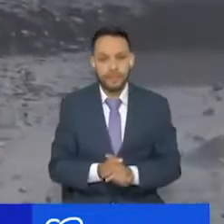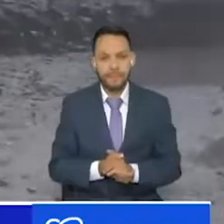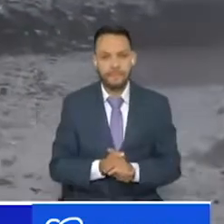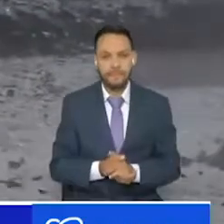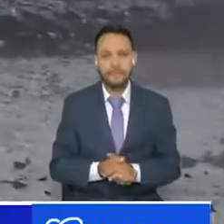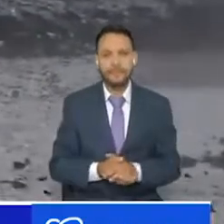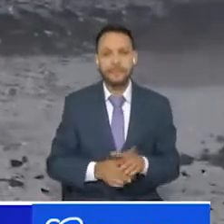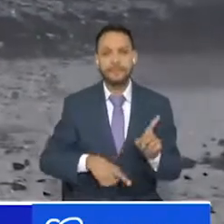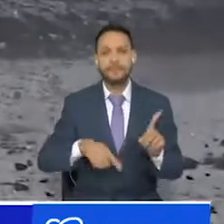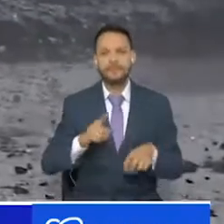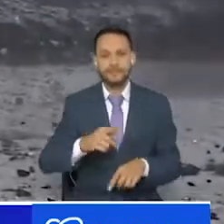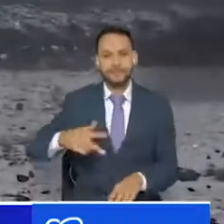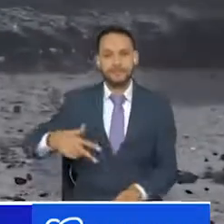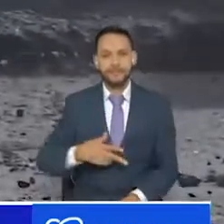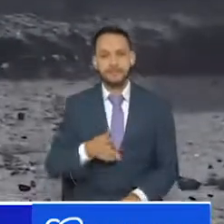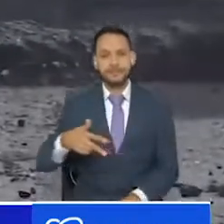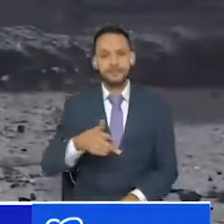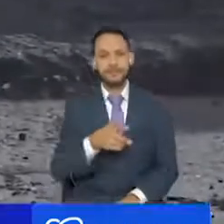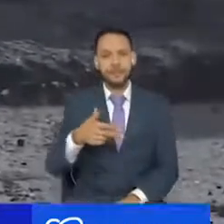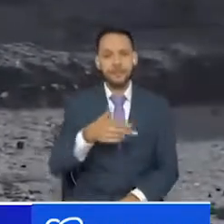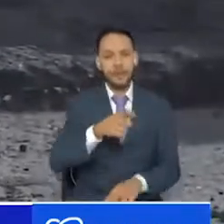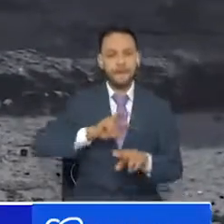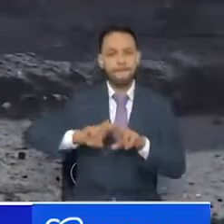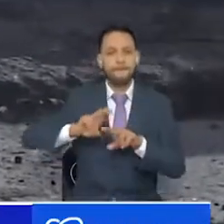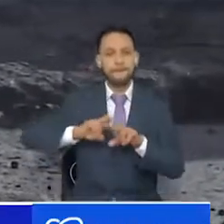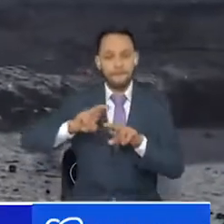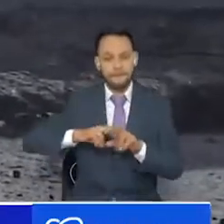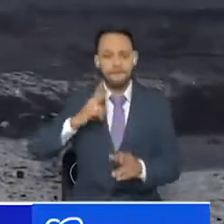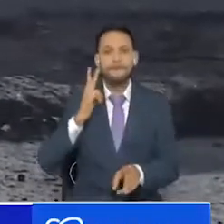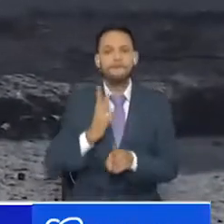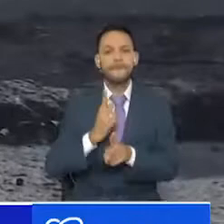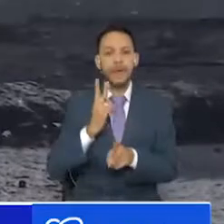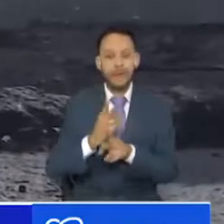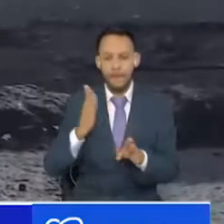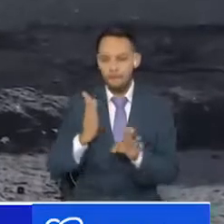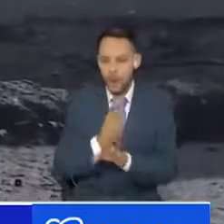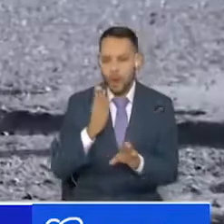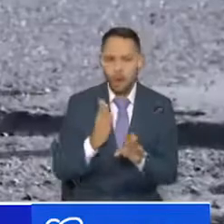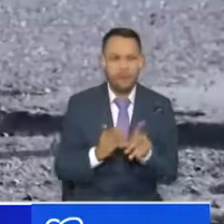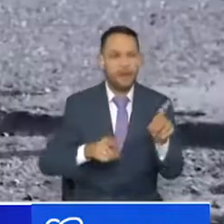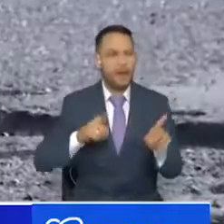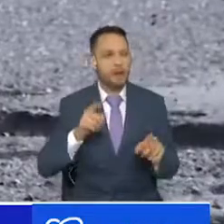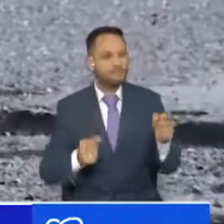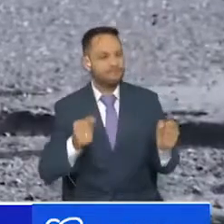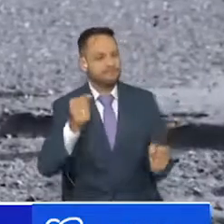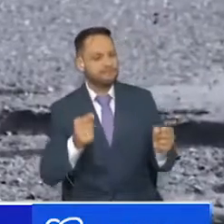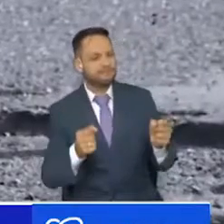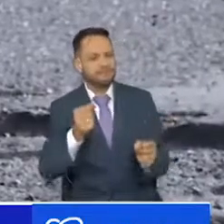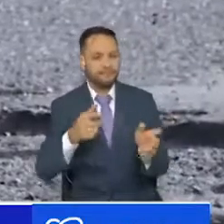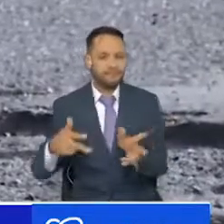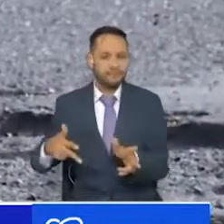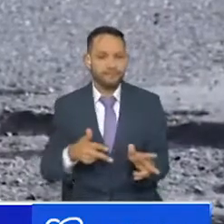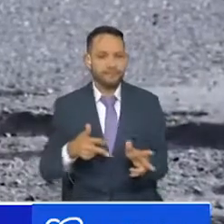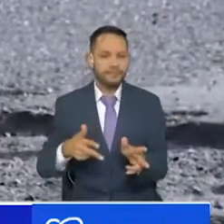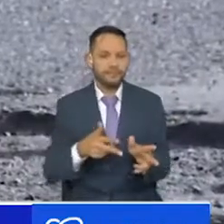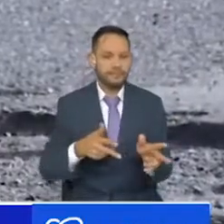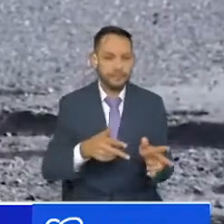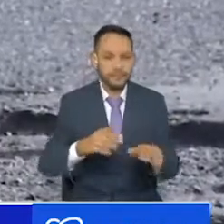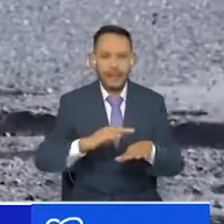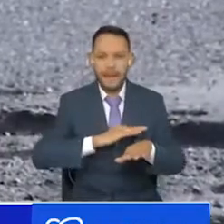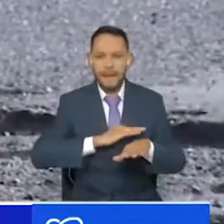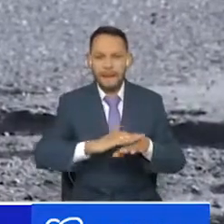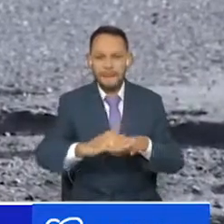algunas vías de la ciudad de manizales se han convertido en un verdadero problema para quienes se quieren movilizar por allí el deterioro de la malla vial es